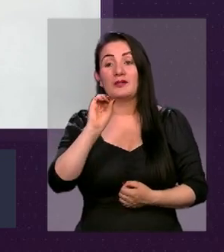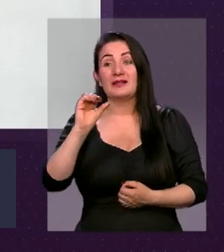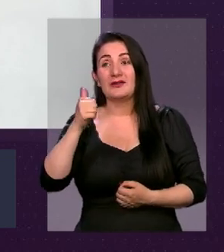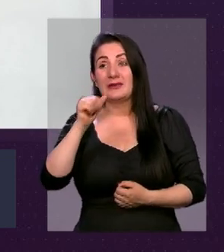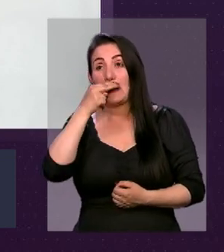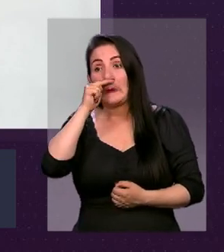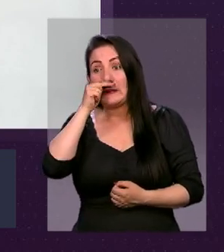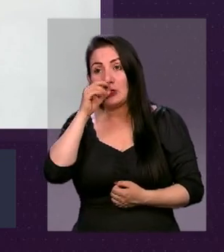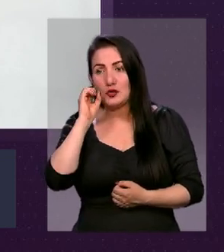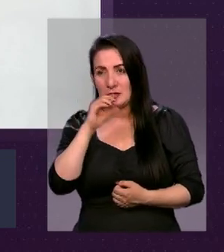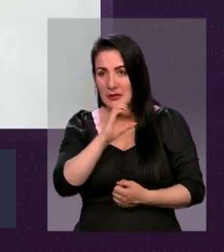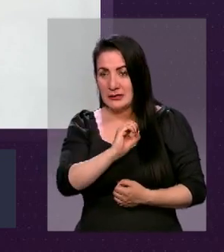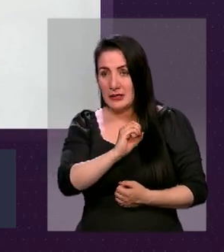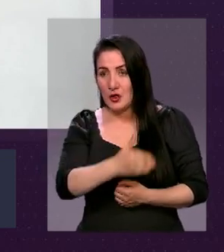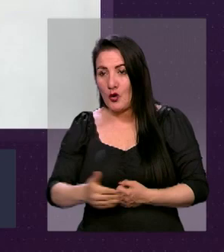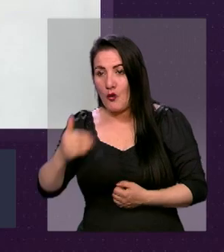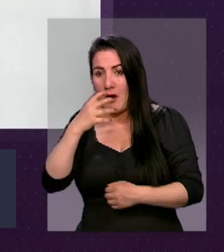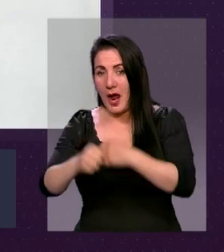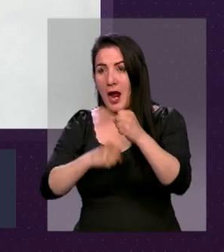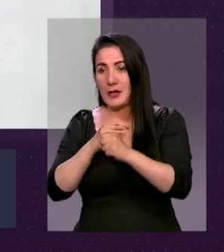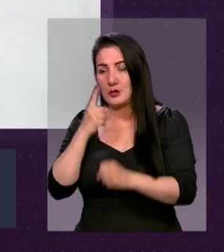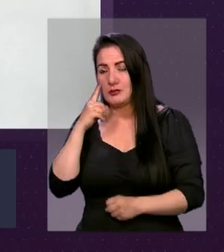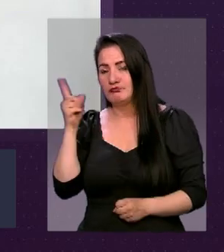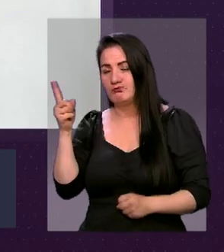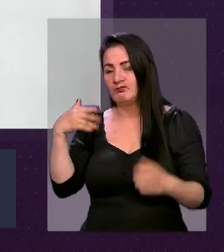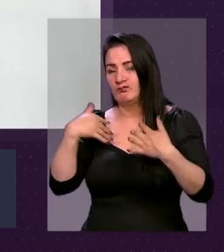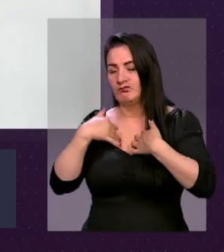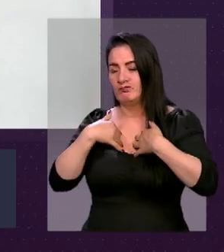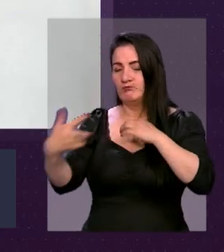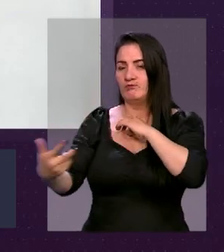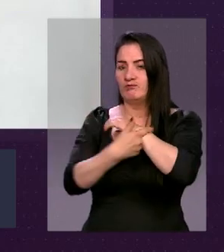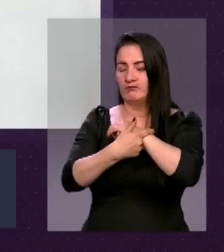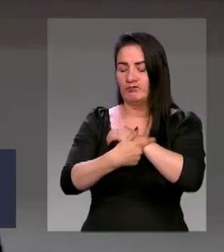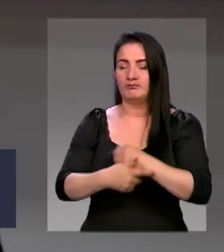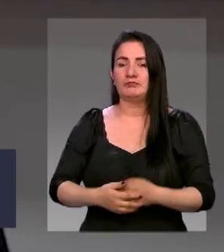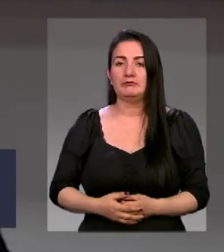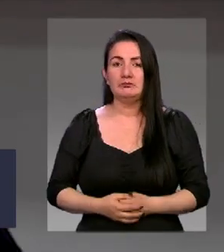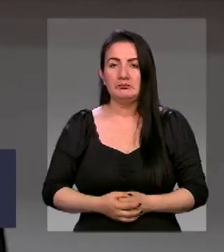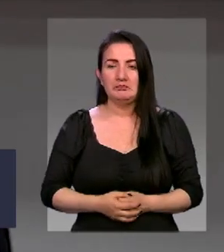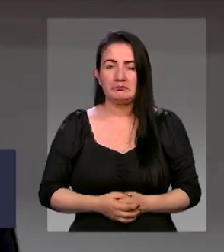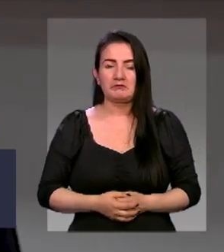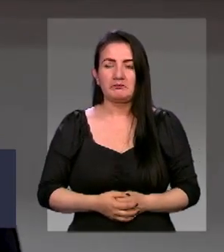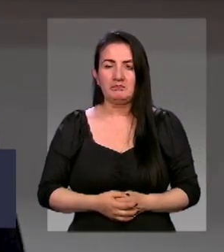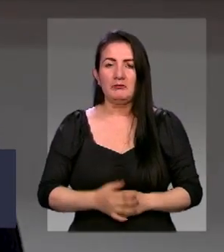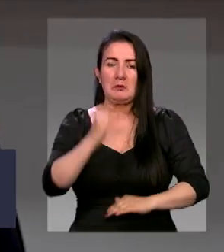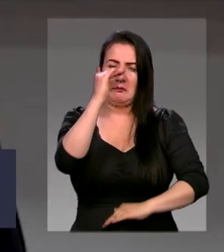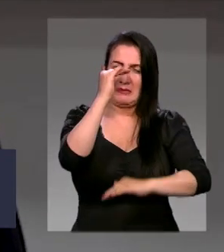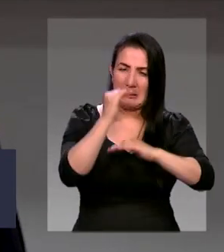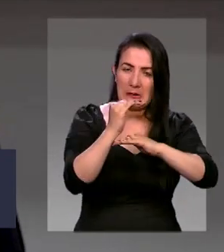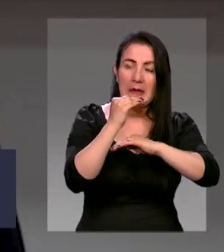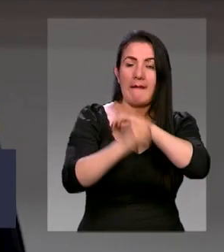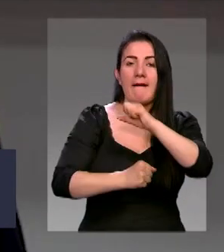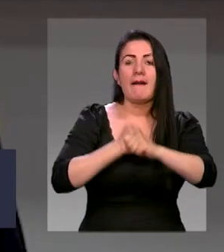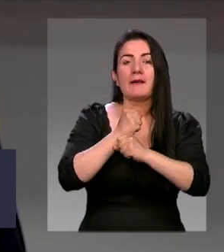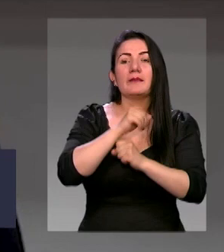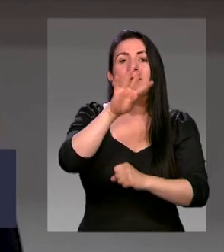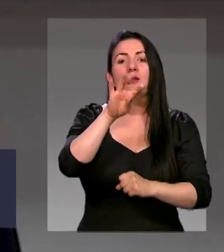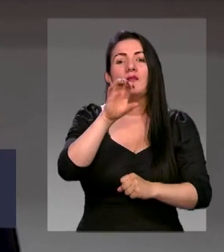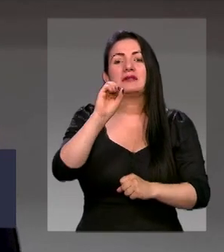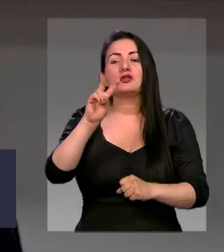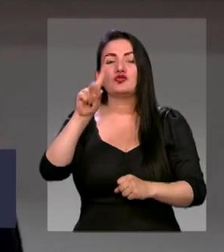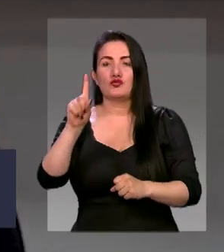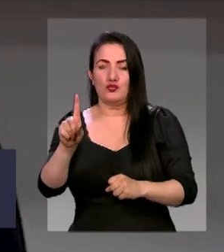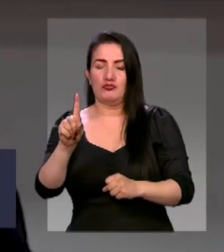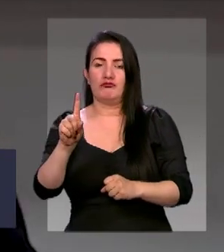niñas entre los 0 a 5 años, fueron víctimas de violencia intrafamiliar. Tenemos una reducción durante este año de 901